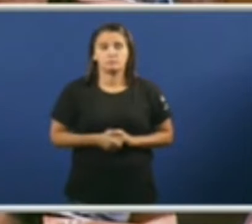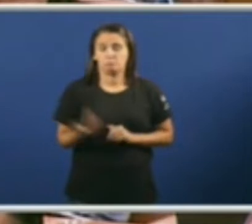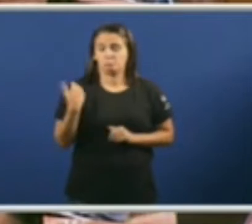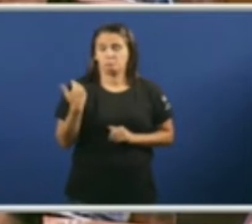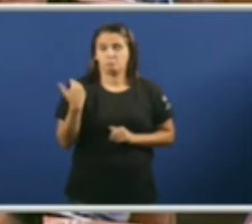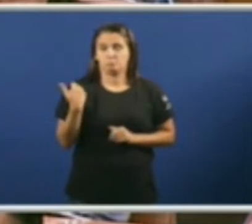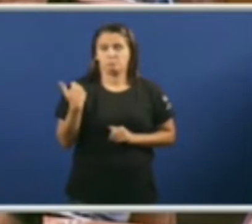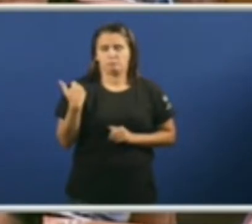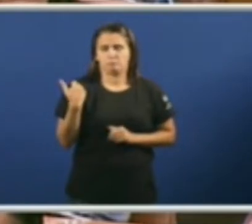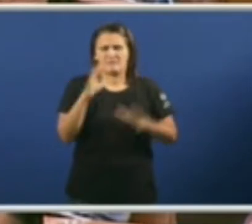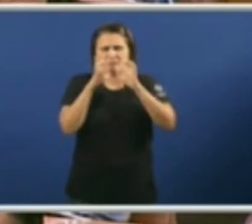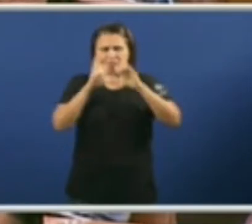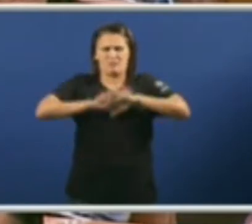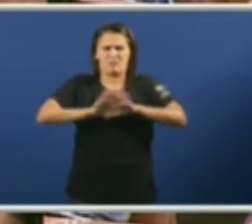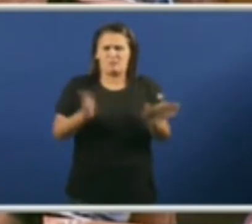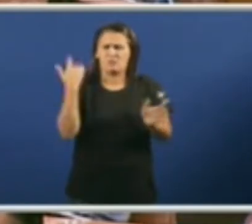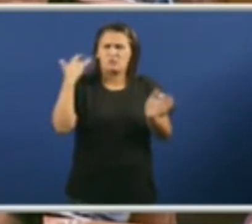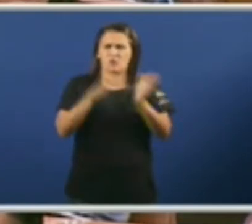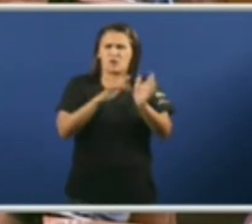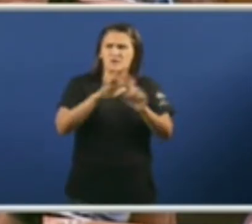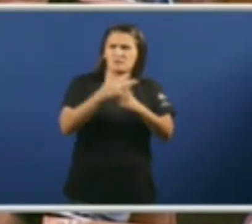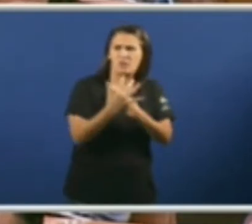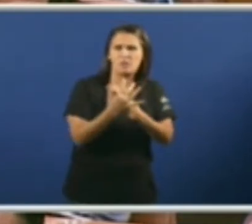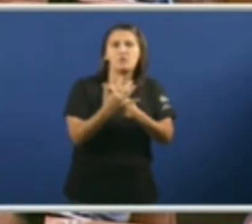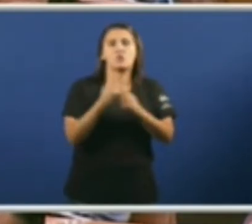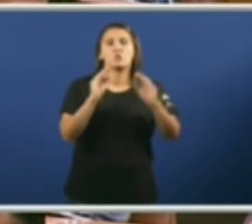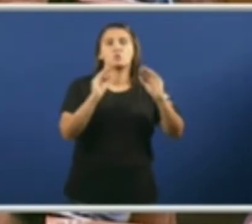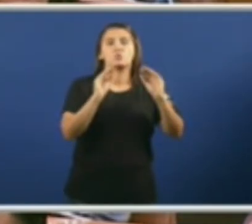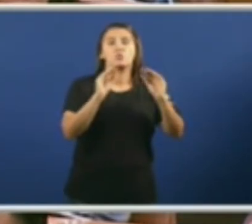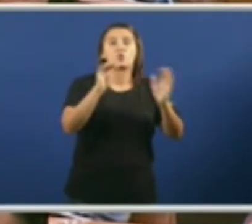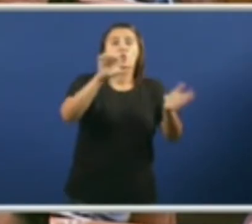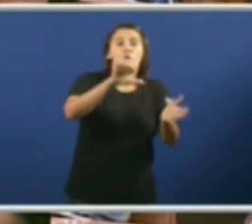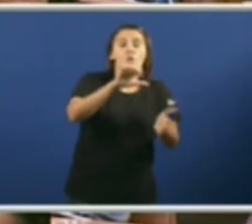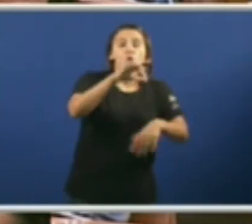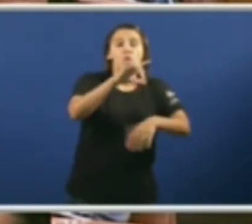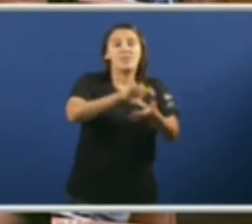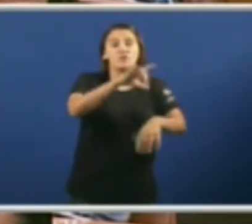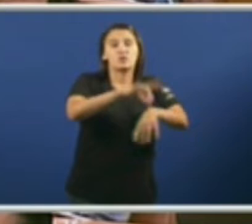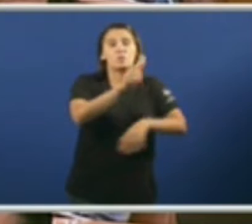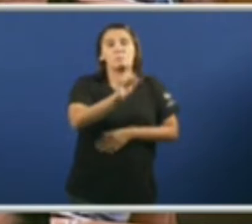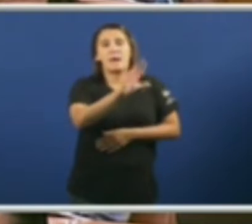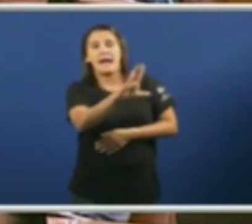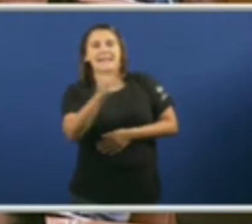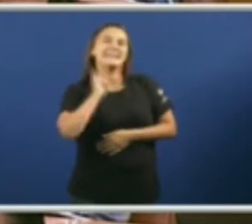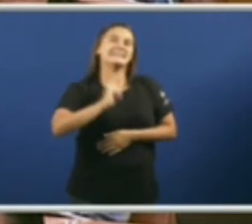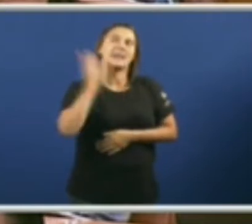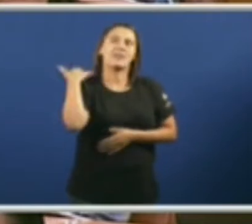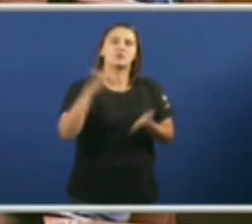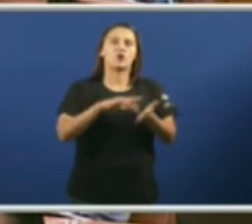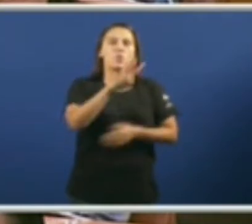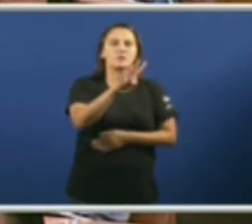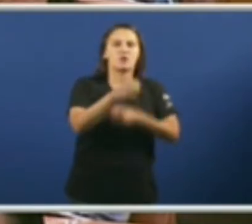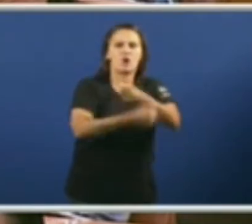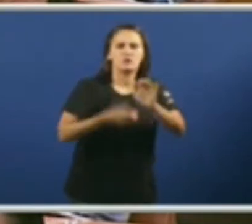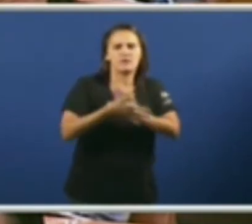Acabamos de velo dramaticamente nos feitos que pasaron no Pac da Estrada o pasado 4 de agosto. Ese